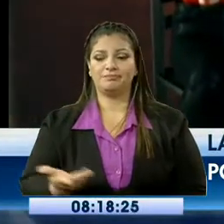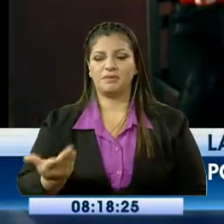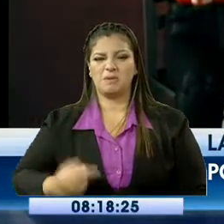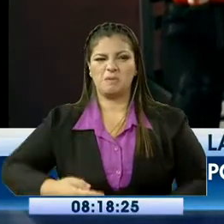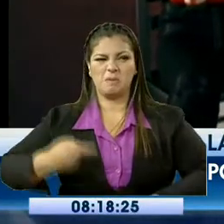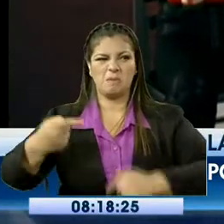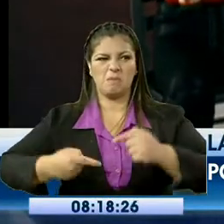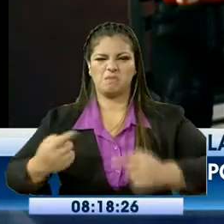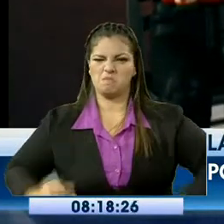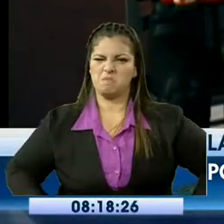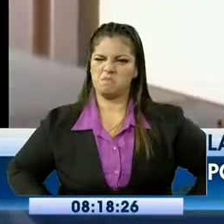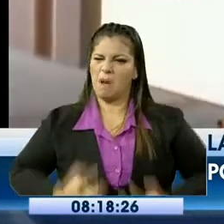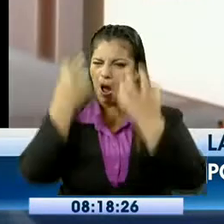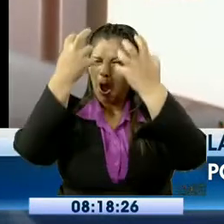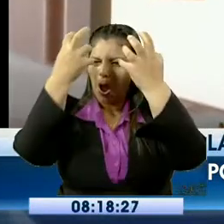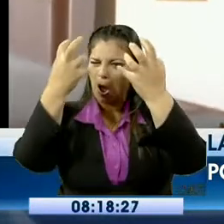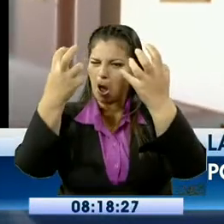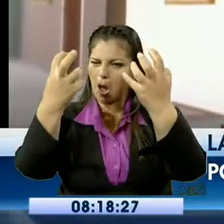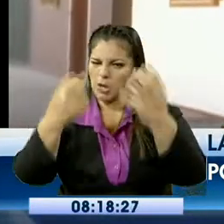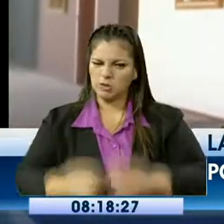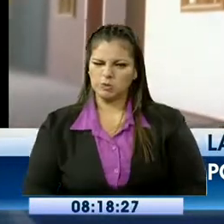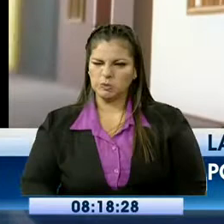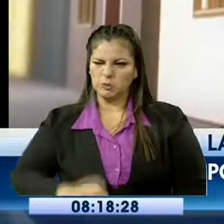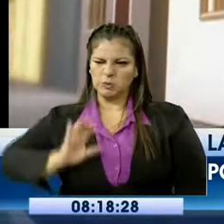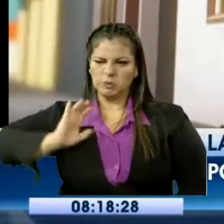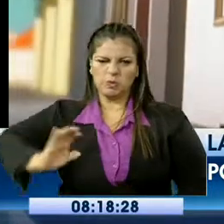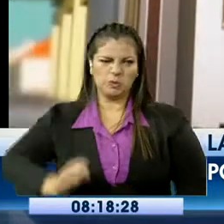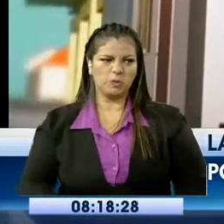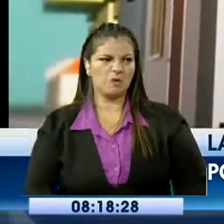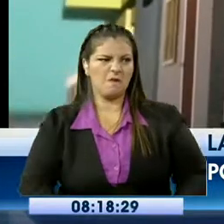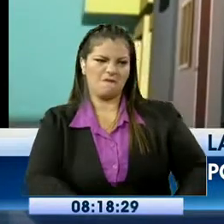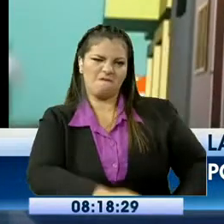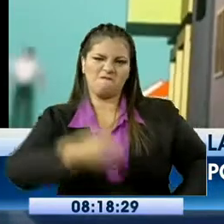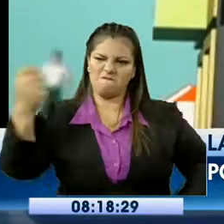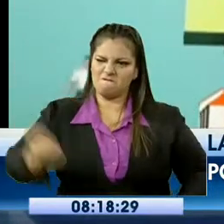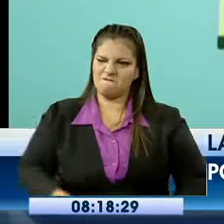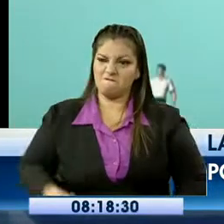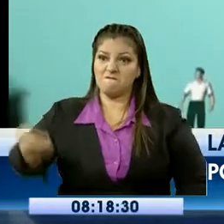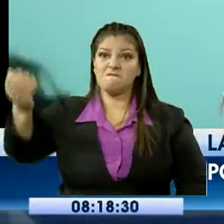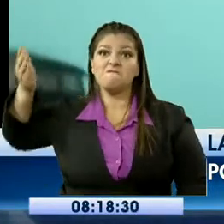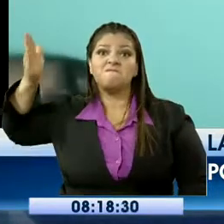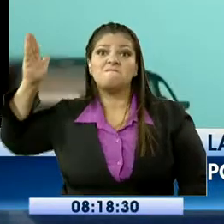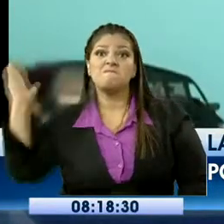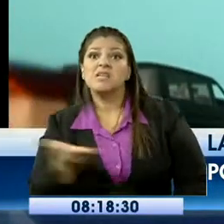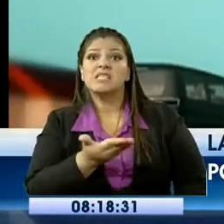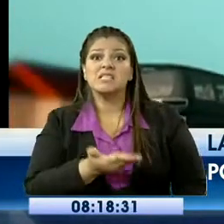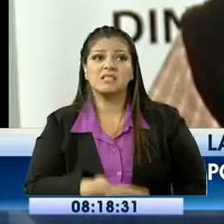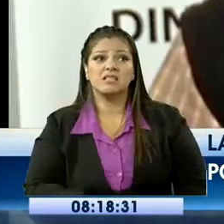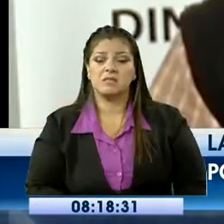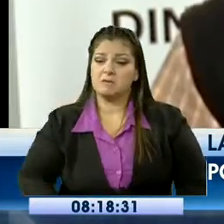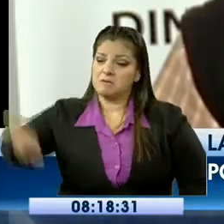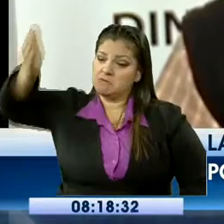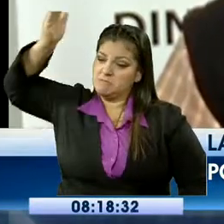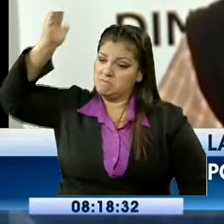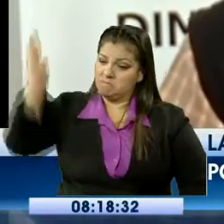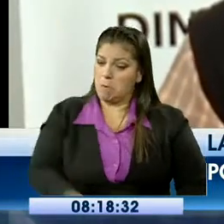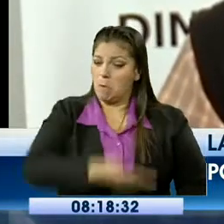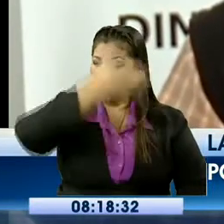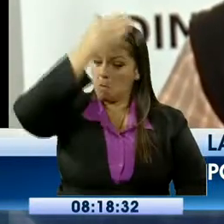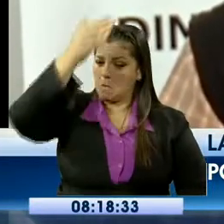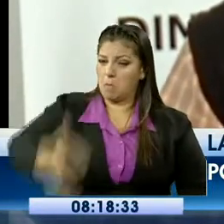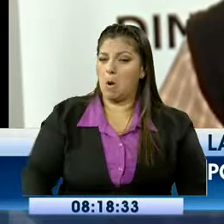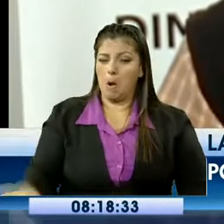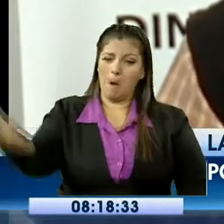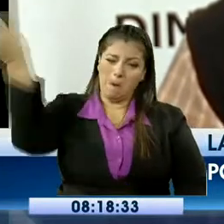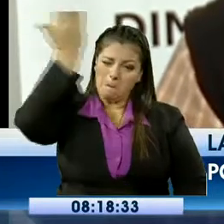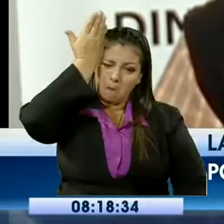ocasionó de que hoy el principal sospechoso, con un machete, un arma corto punzante, le produzca unas heridas a nivel del